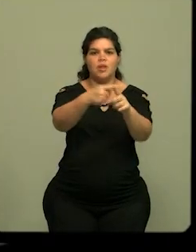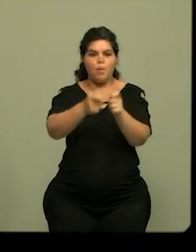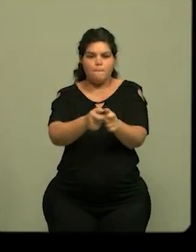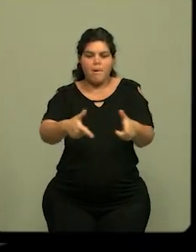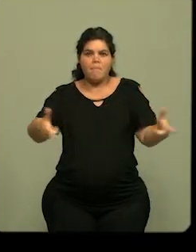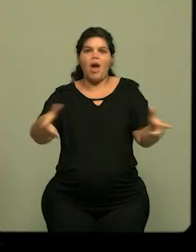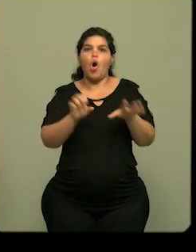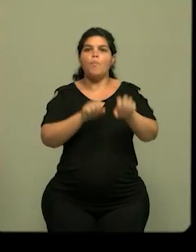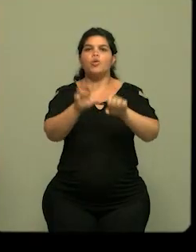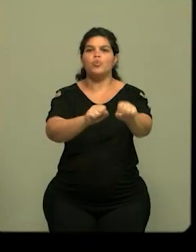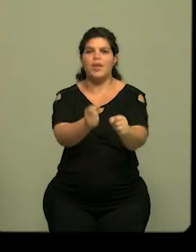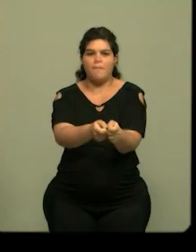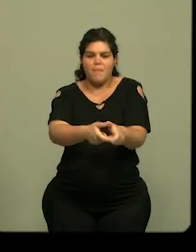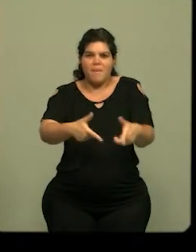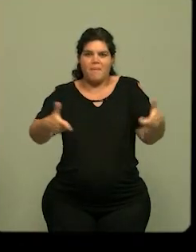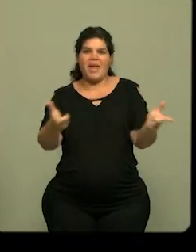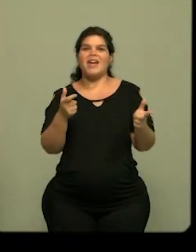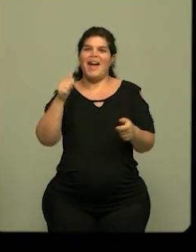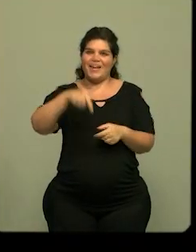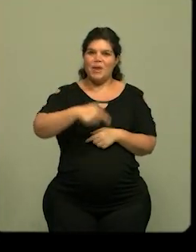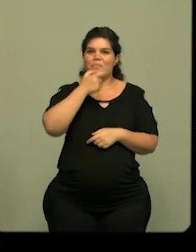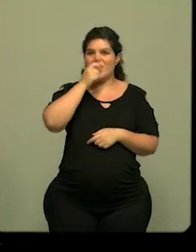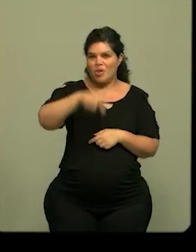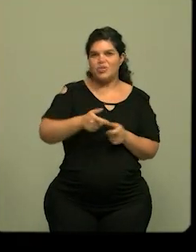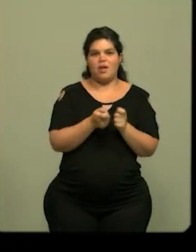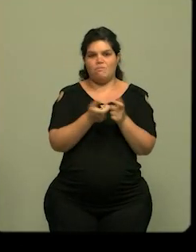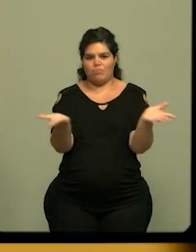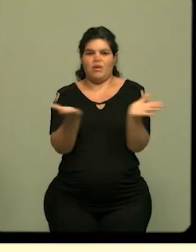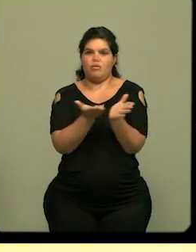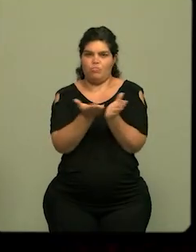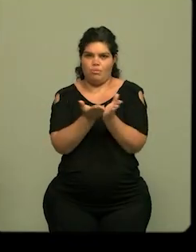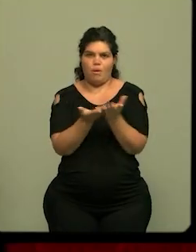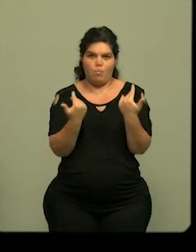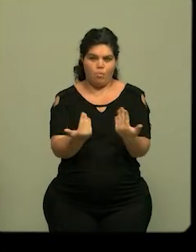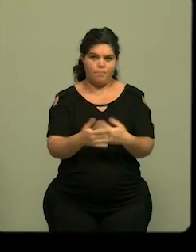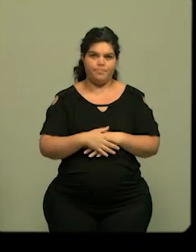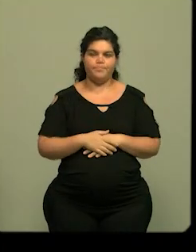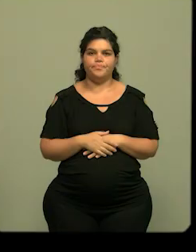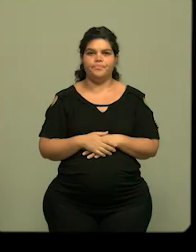hora de ampliar la oferta educativa en nuestra provincia.